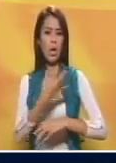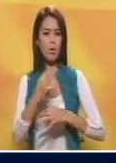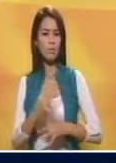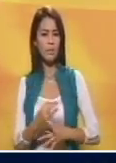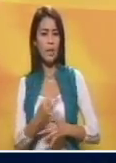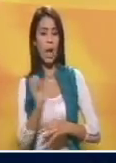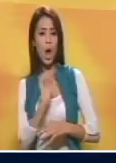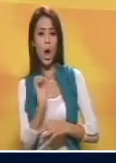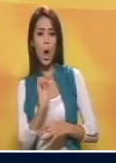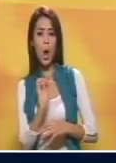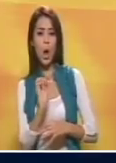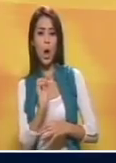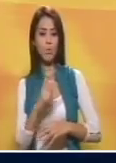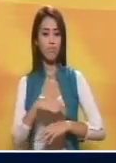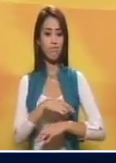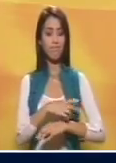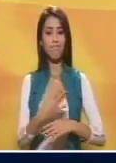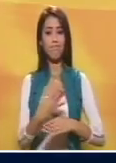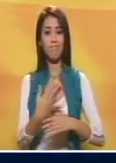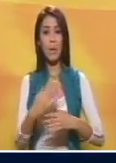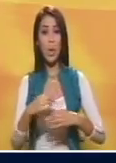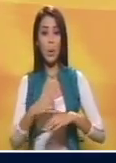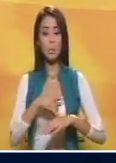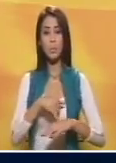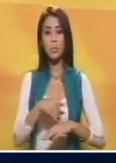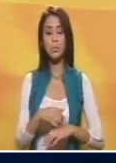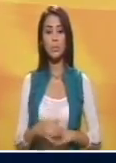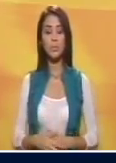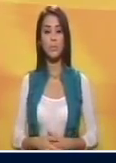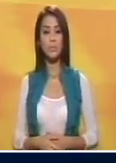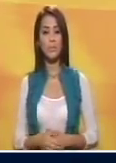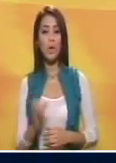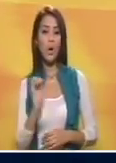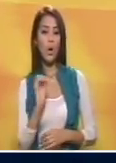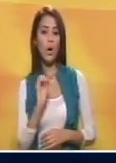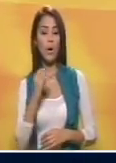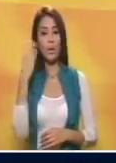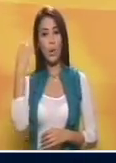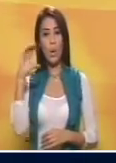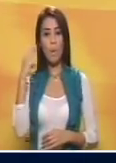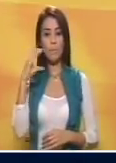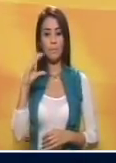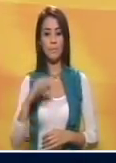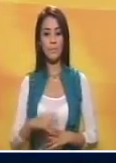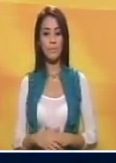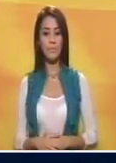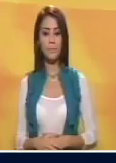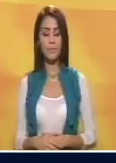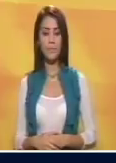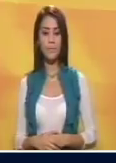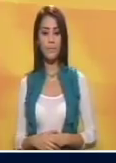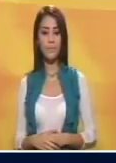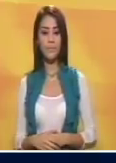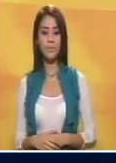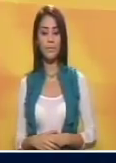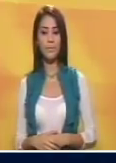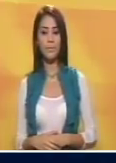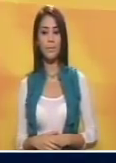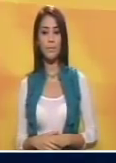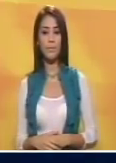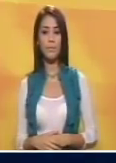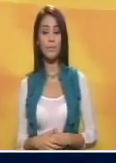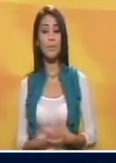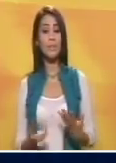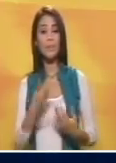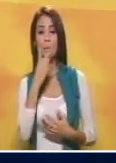están caminando sobre una fosa común. O lo que está ocurriendo en Colombia. La miseria que sufre